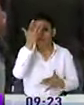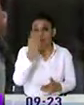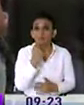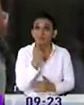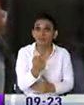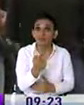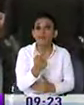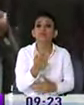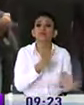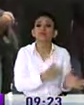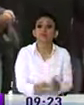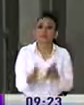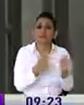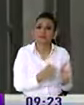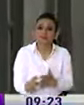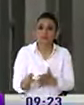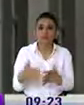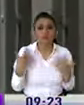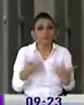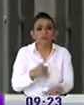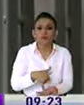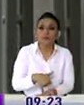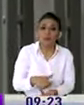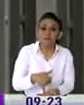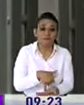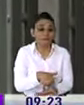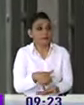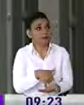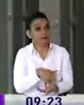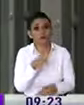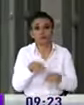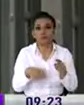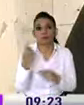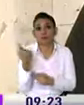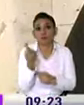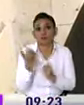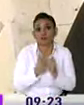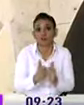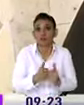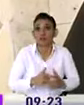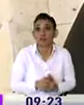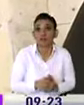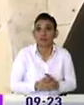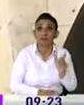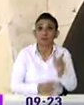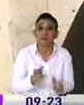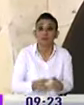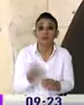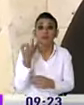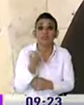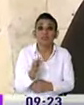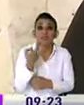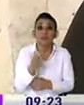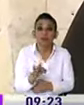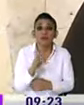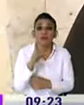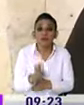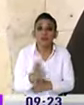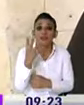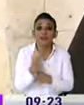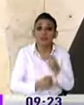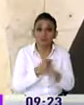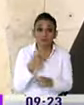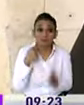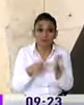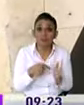la diálisis los deja muy débiles y no pueden estar solos. Son las pacientes que se hacen 19, 20, 15 años. En el caso de mi